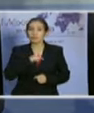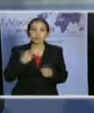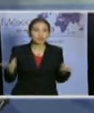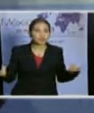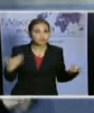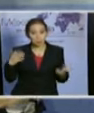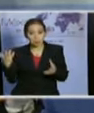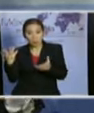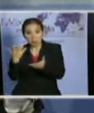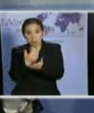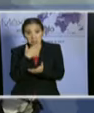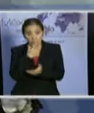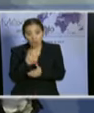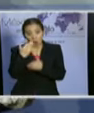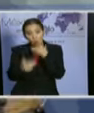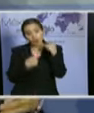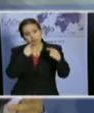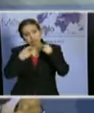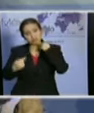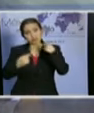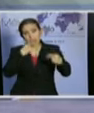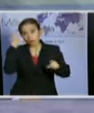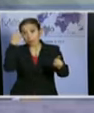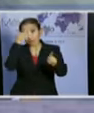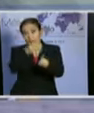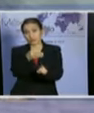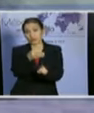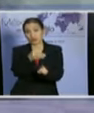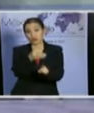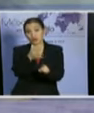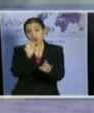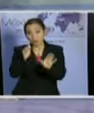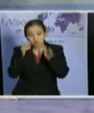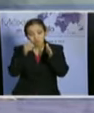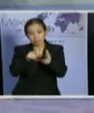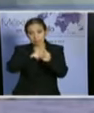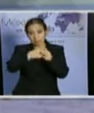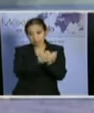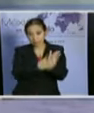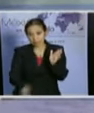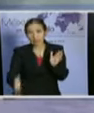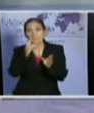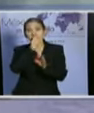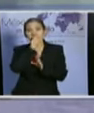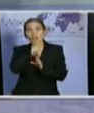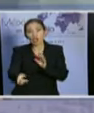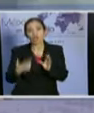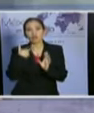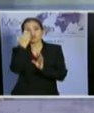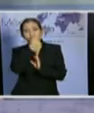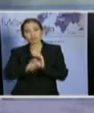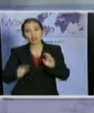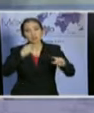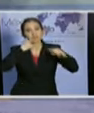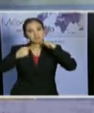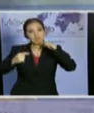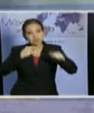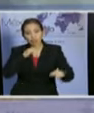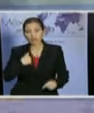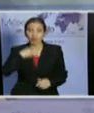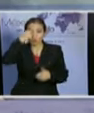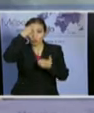logrado mejorar la capacidad de diálogo, que ese era el objetivo trazado desde el inicio, mejorar la capacidad de diálogo. A